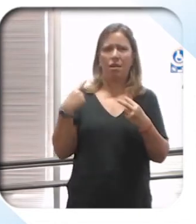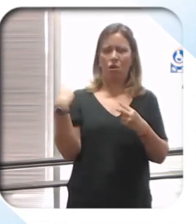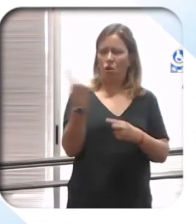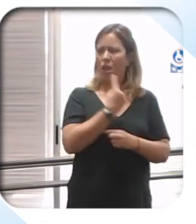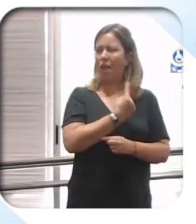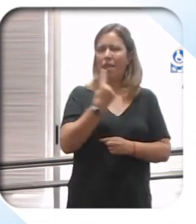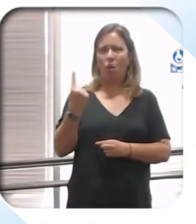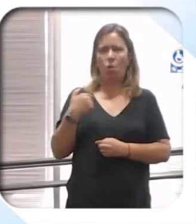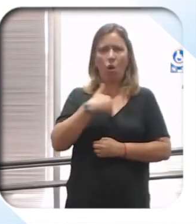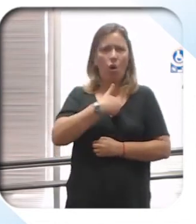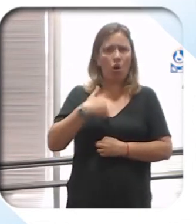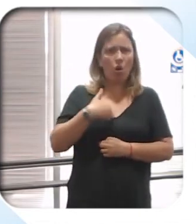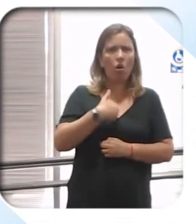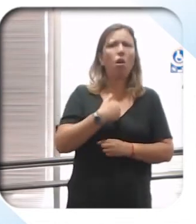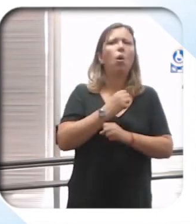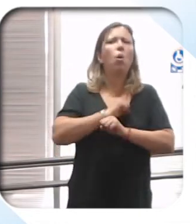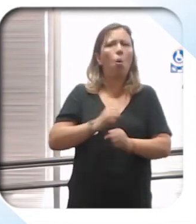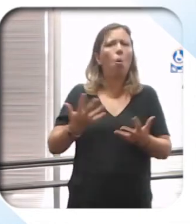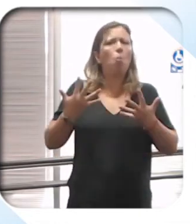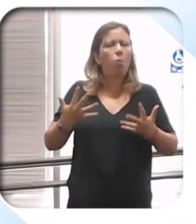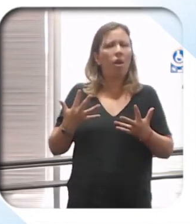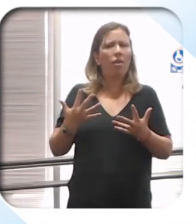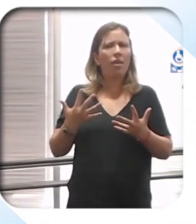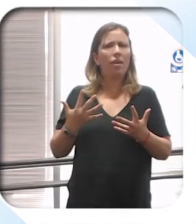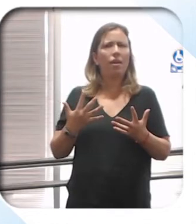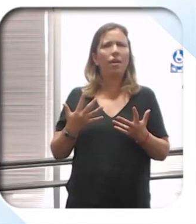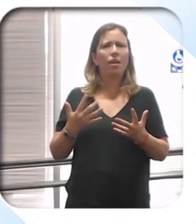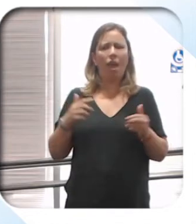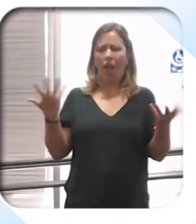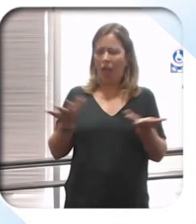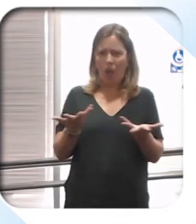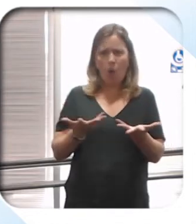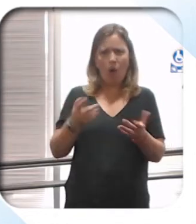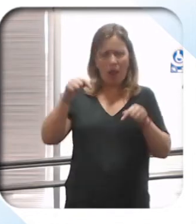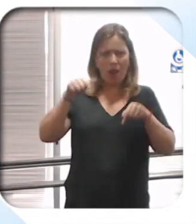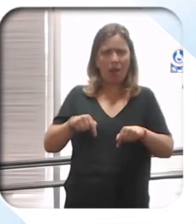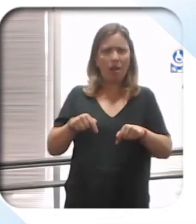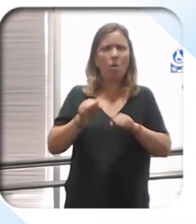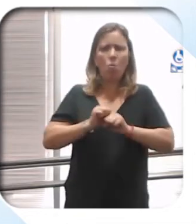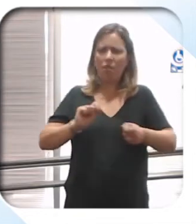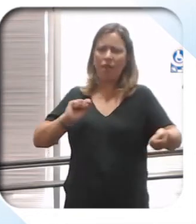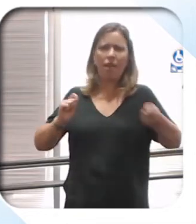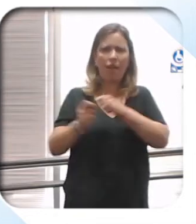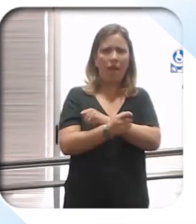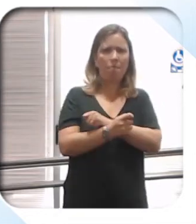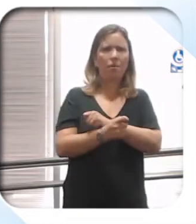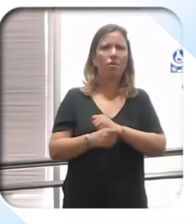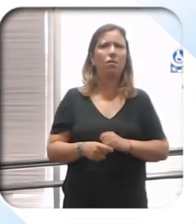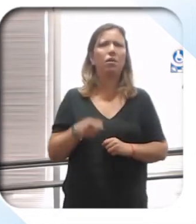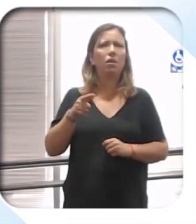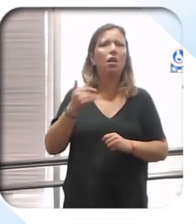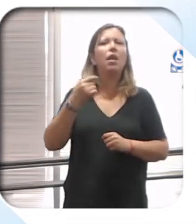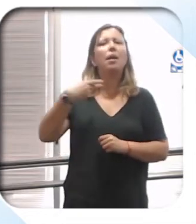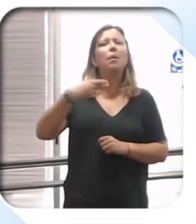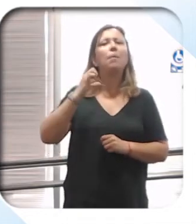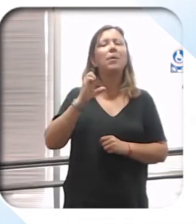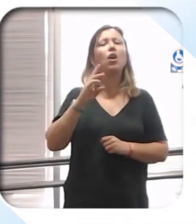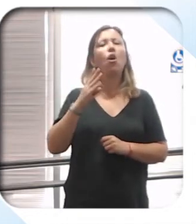cada uno de nuestros roles podemos hacer desde hoy cambios para que esto no sea. Y la